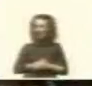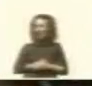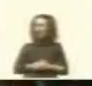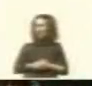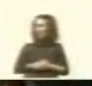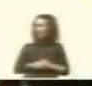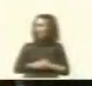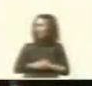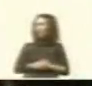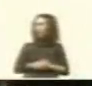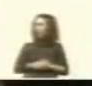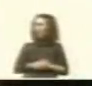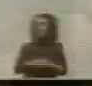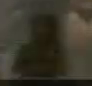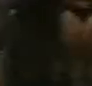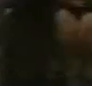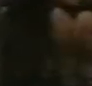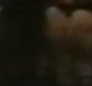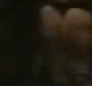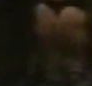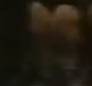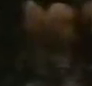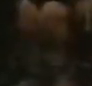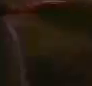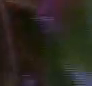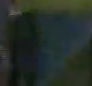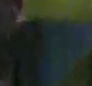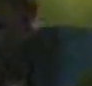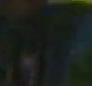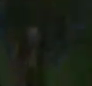Te quiero, mamá.